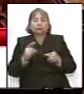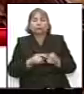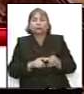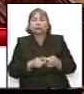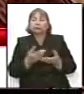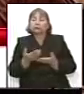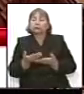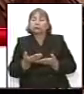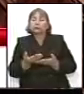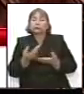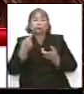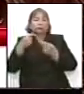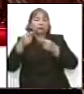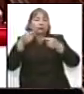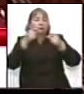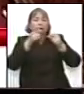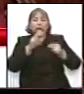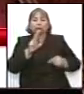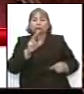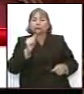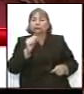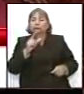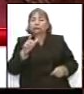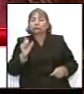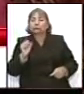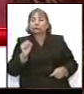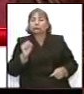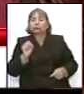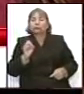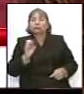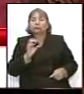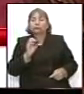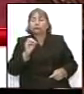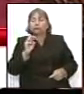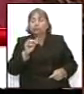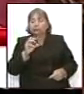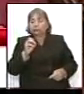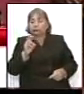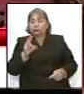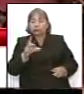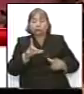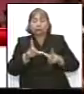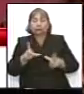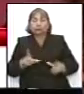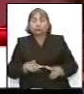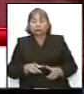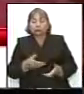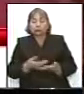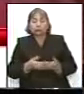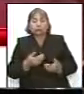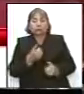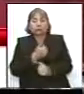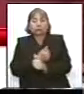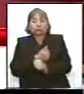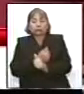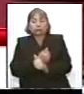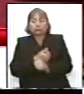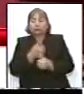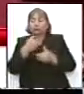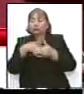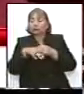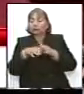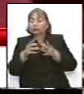del corredor turístico del Valle del Sondondo, ubicado en la provincia de Lucanas, departamento de Ayacucho, dentro del